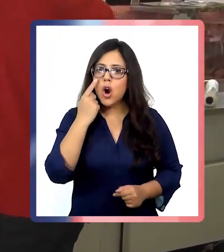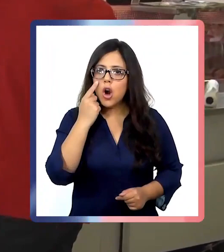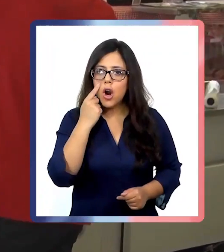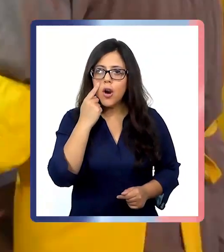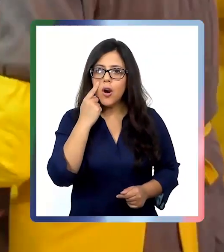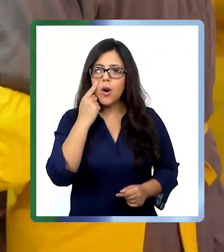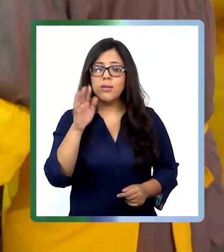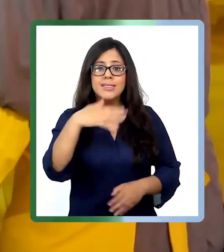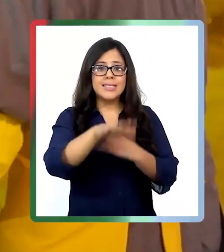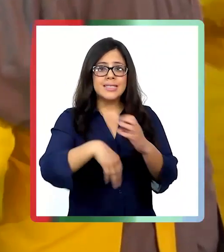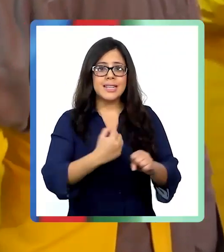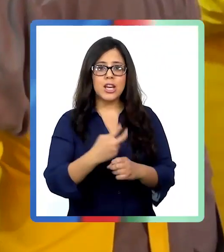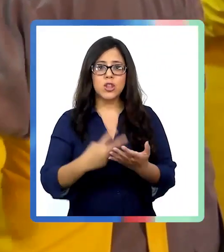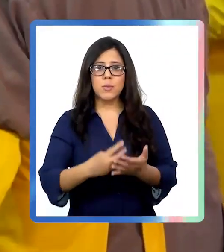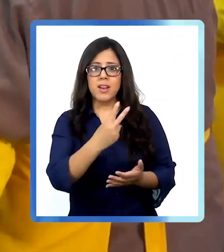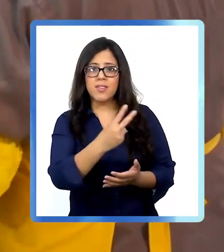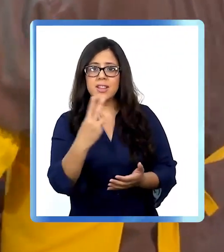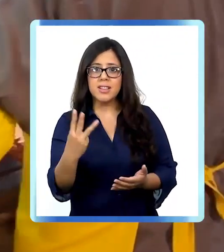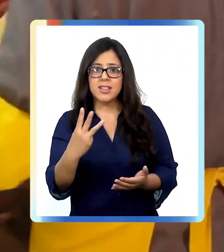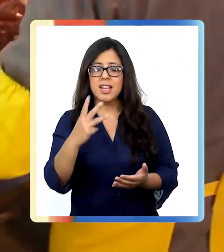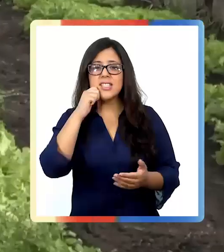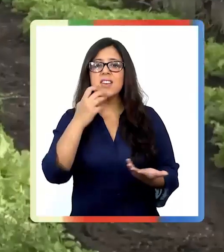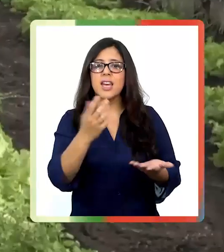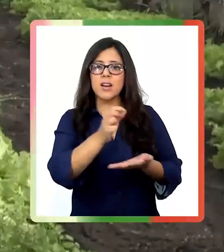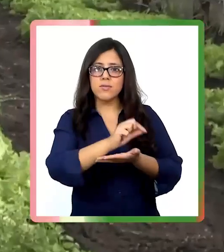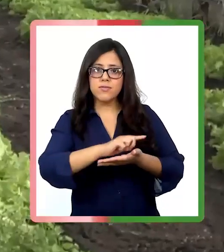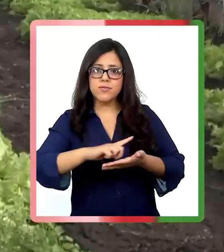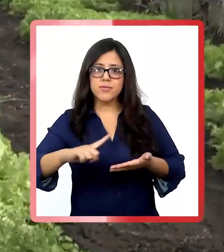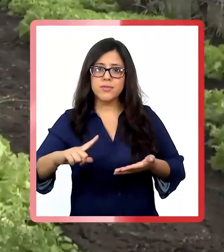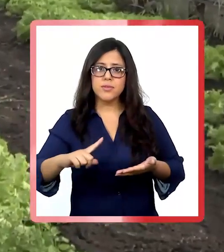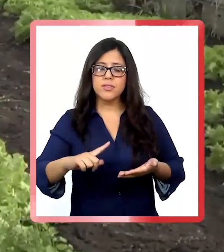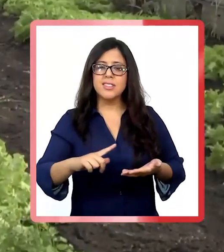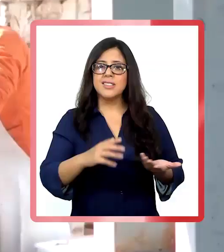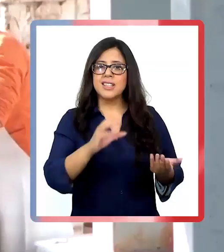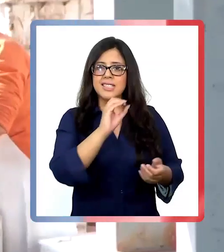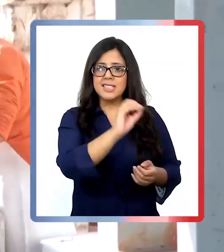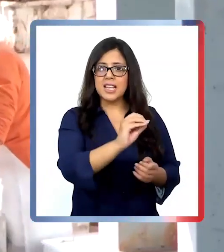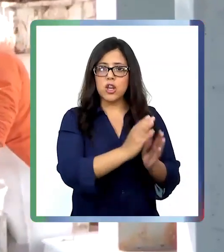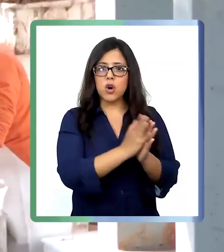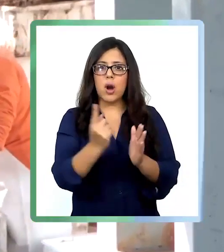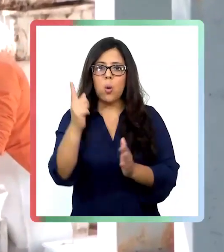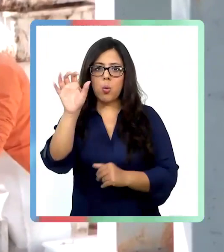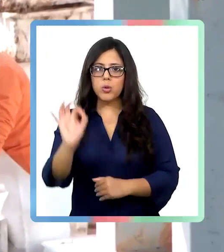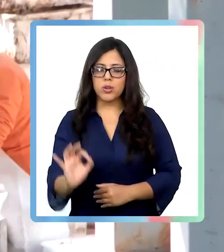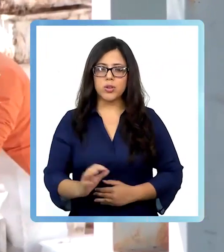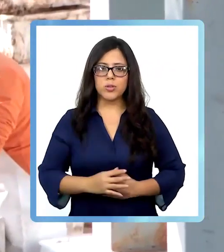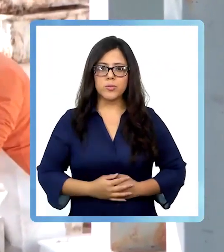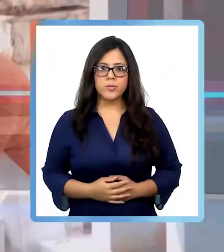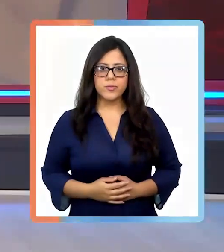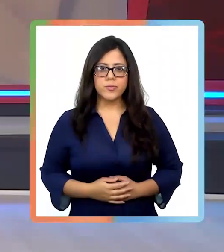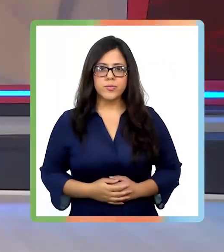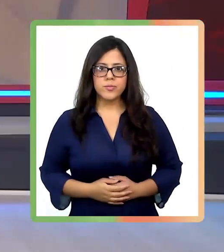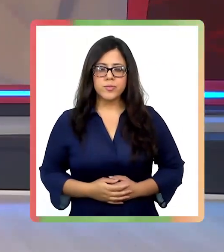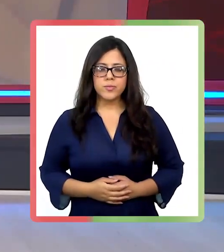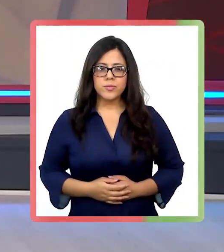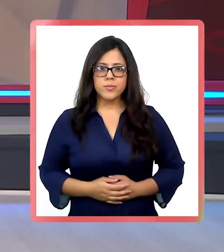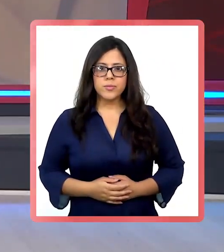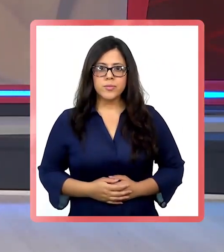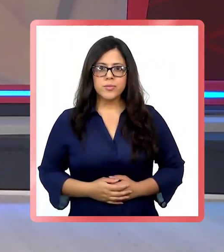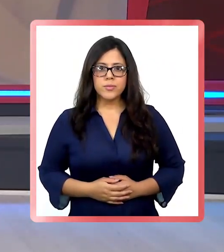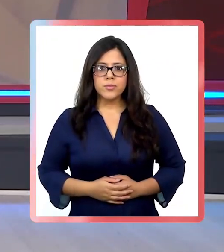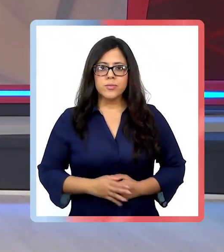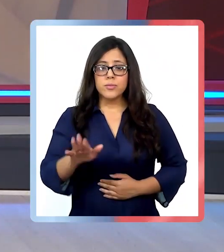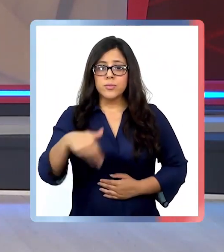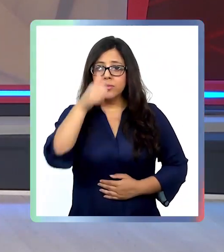atención, el año 2023 proyecta que el crecimiento estará entre 0 y 1%.